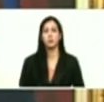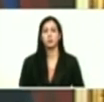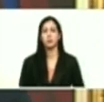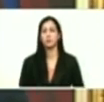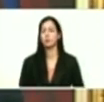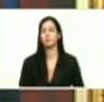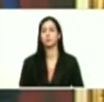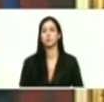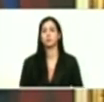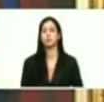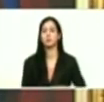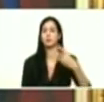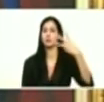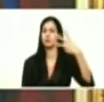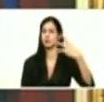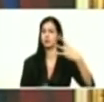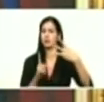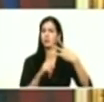en tercer lugar